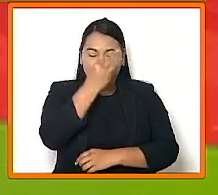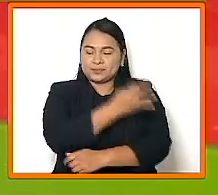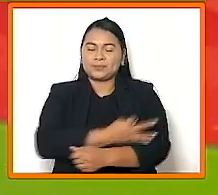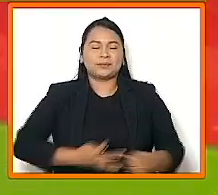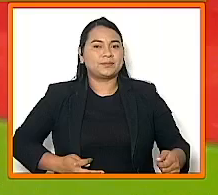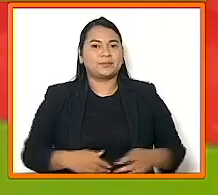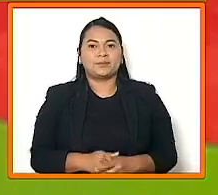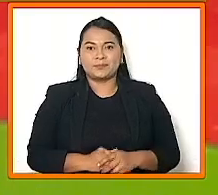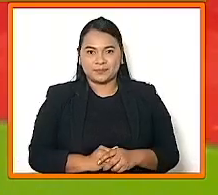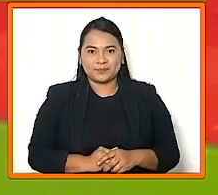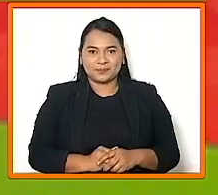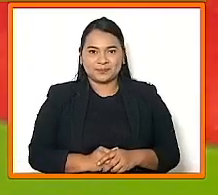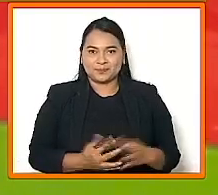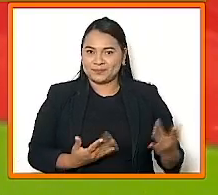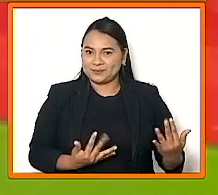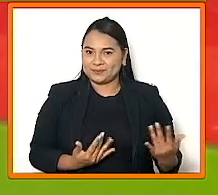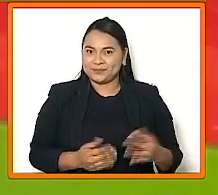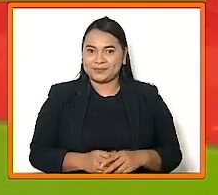es...